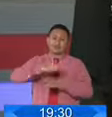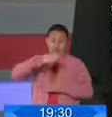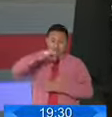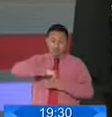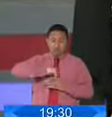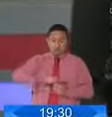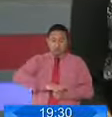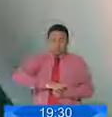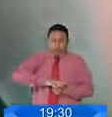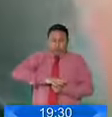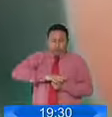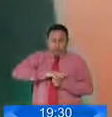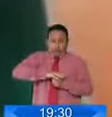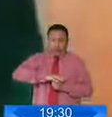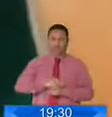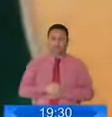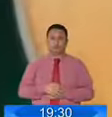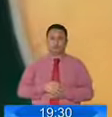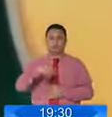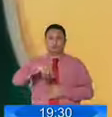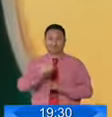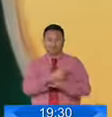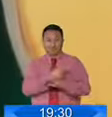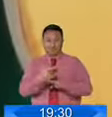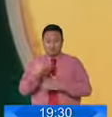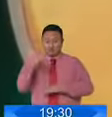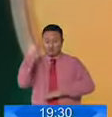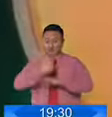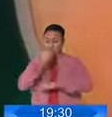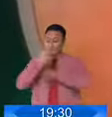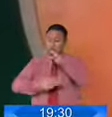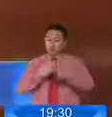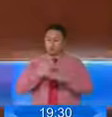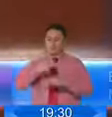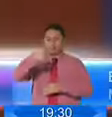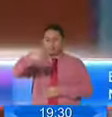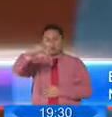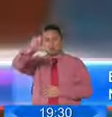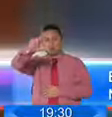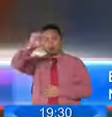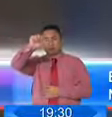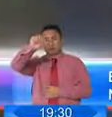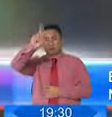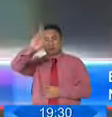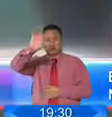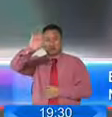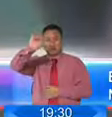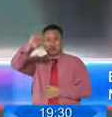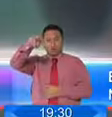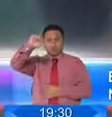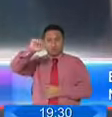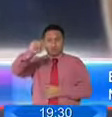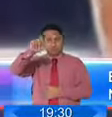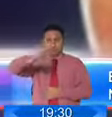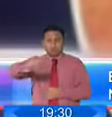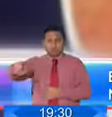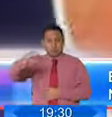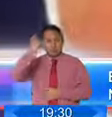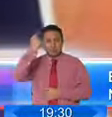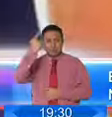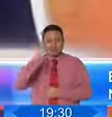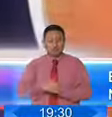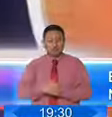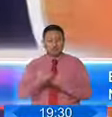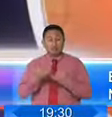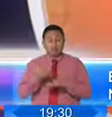ojo. En esta semana se conmemora el Día Mundial del Glaucoma, con el objetivo de concienciar a la población la necesidad de